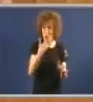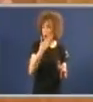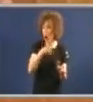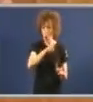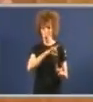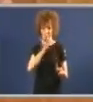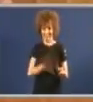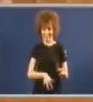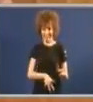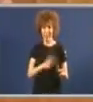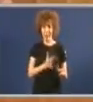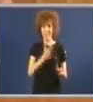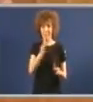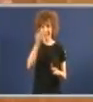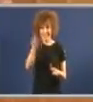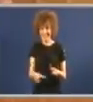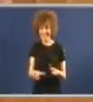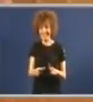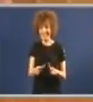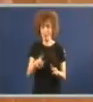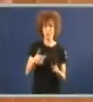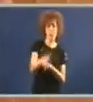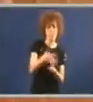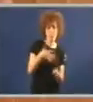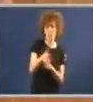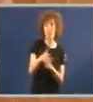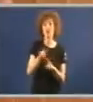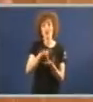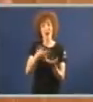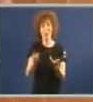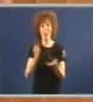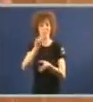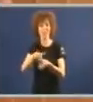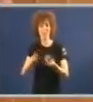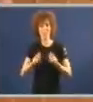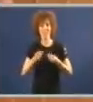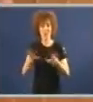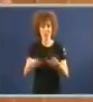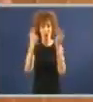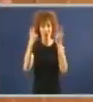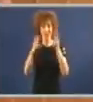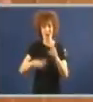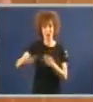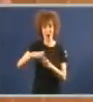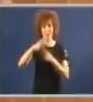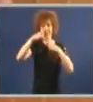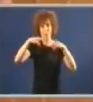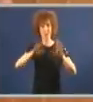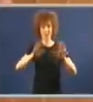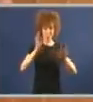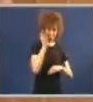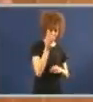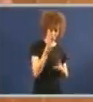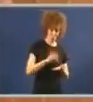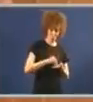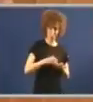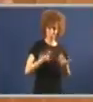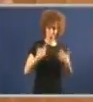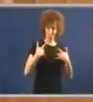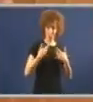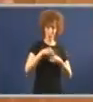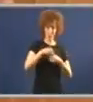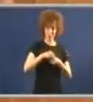son os agresores os que participan da vida social e do espazo público, mentres que as vítimas fican en moitos casos